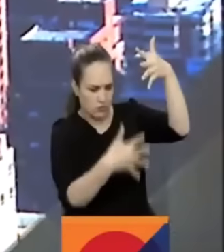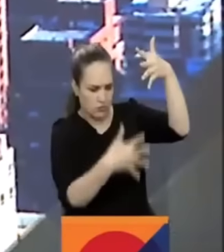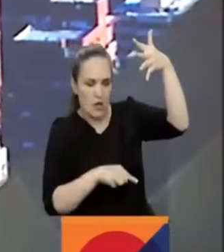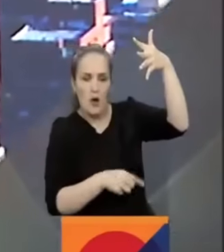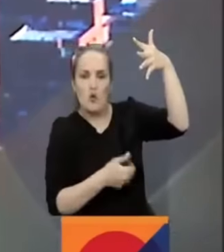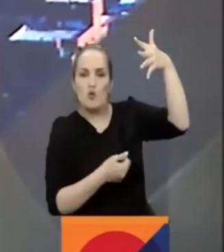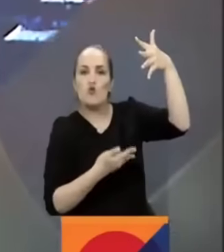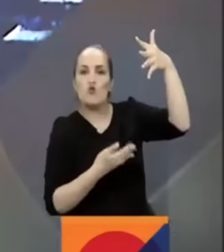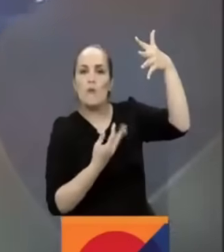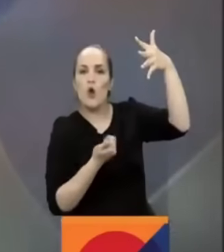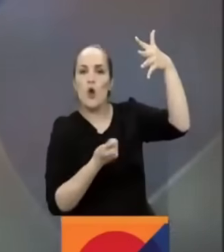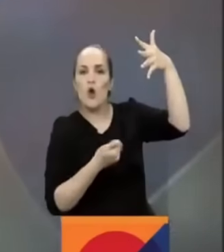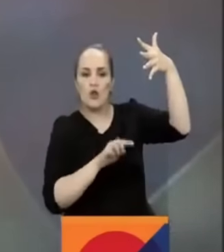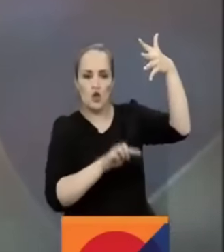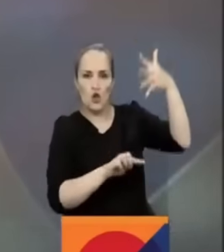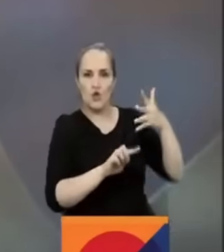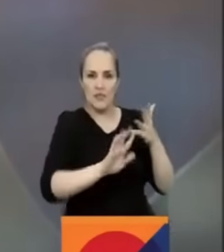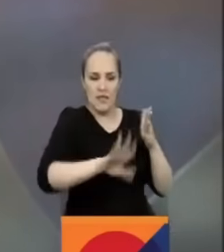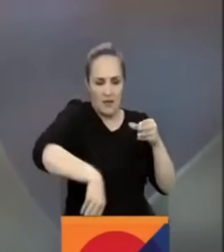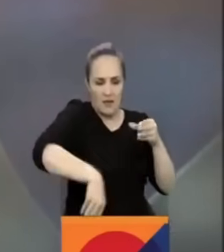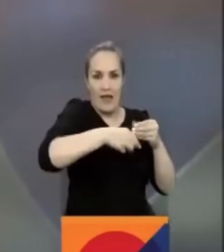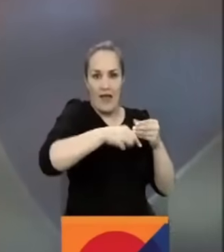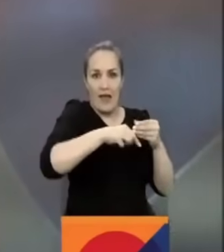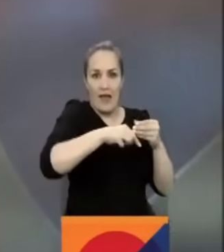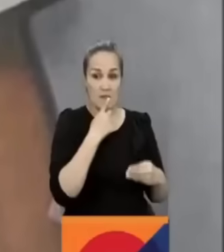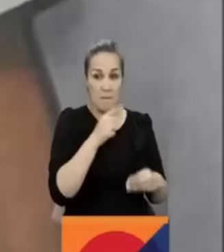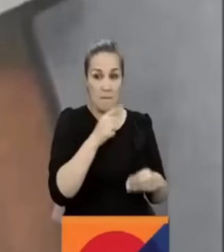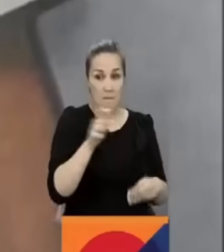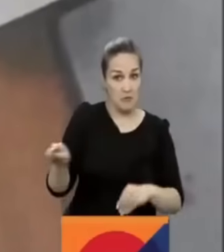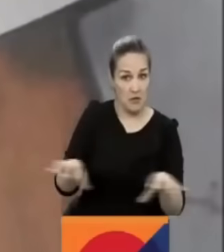nuevo por su papel en el ataque al Capitolio.